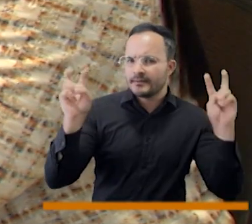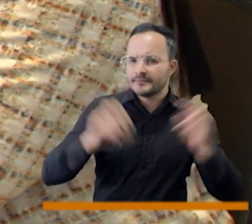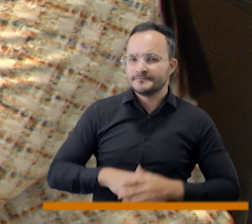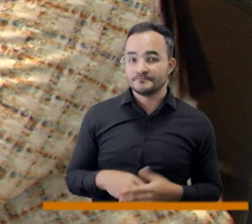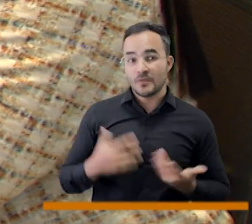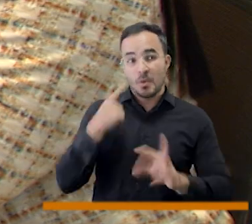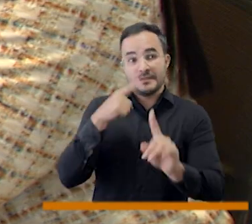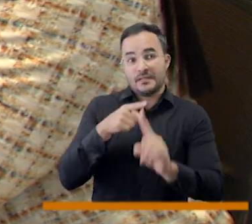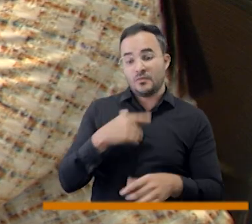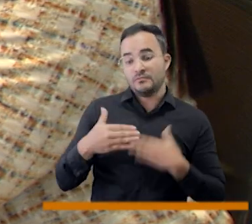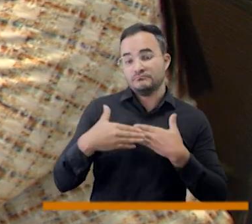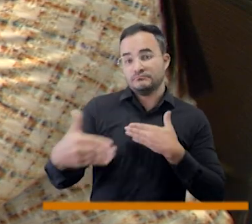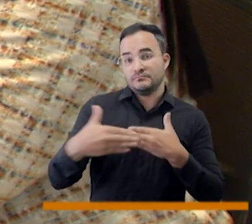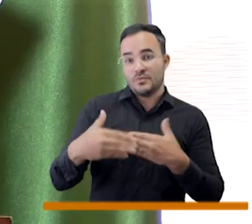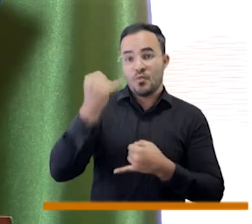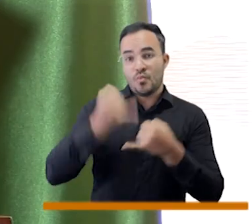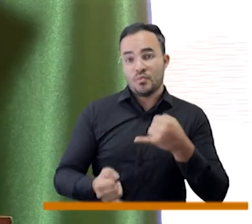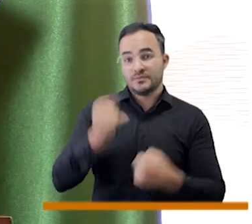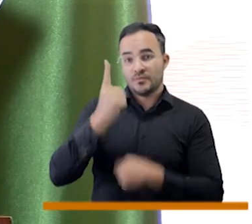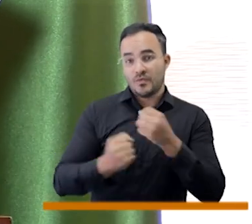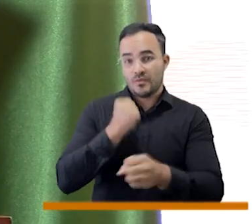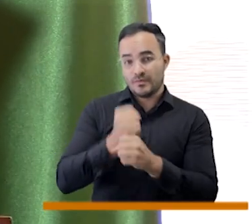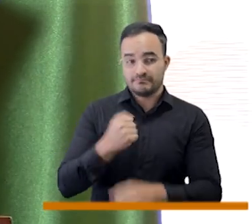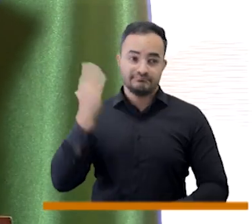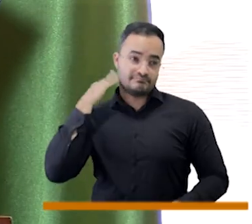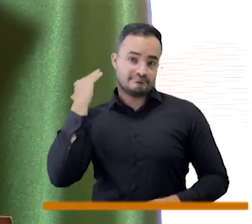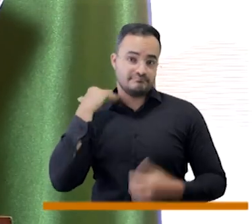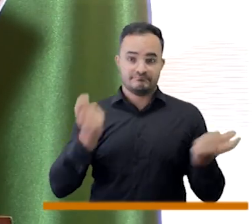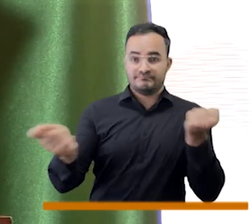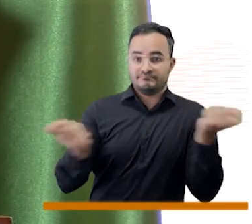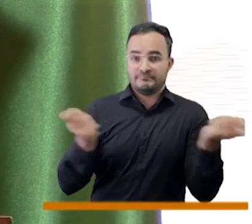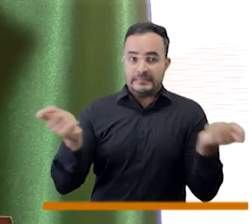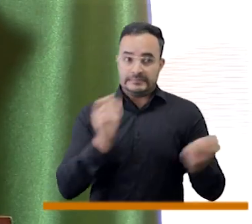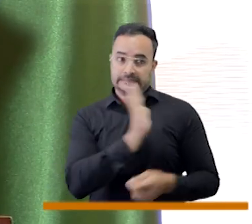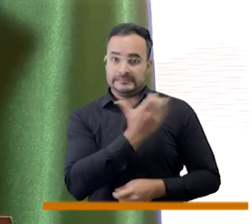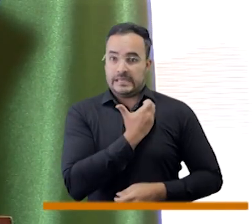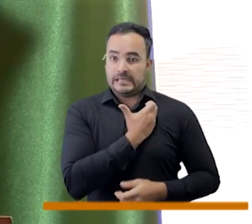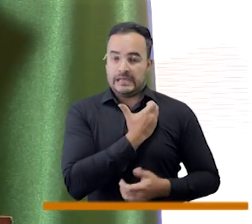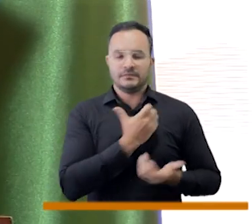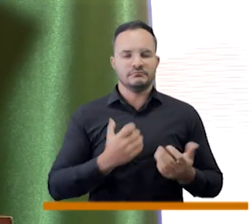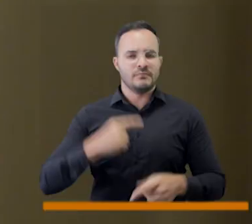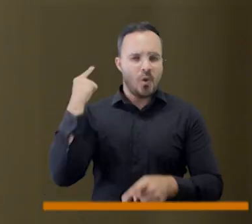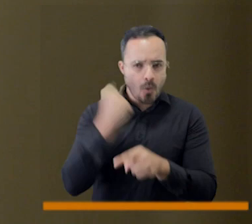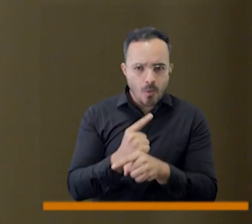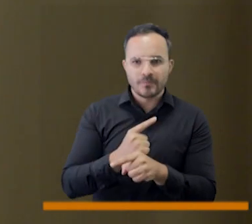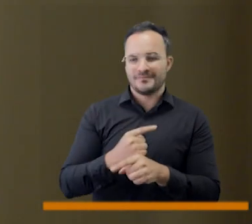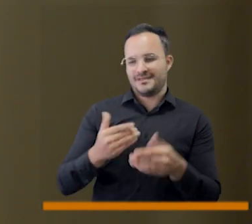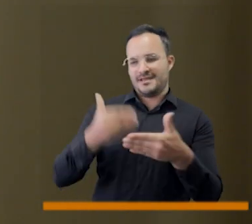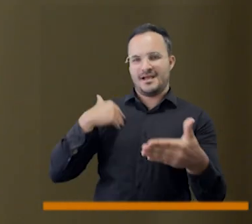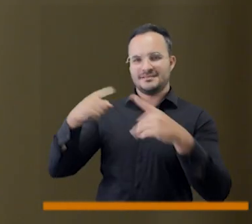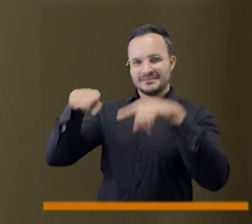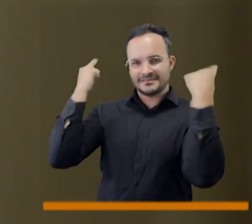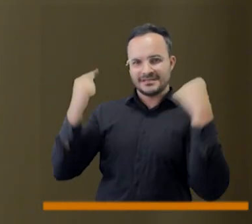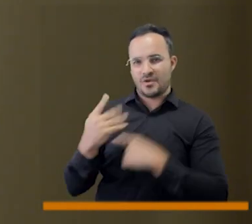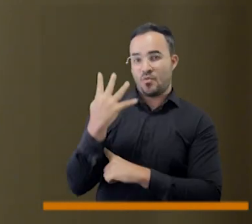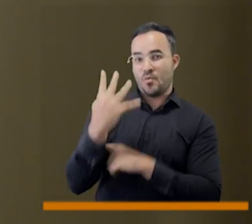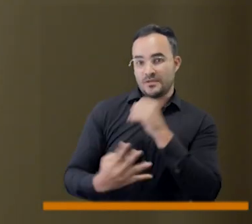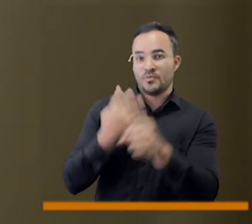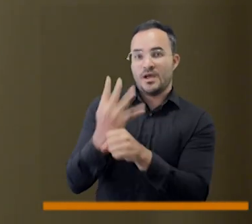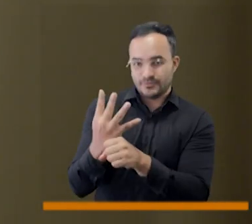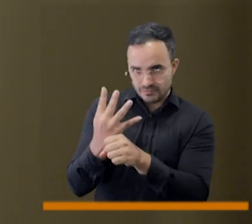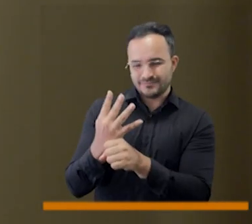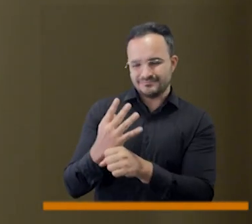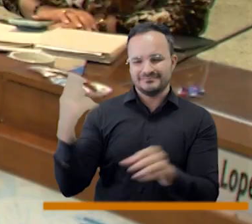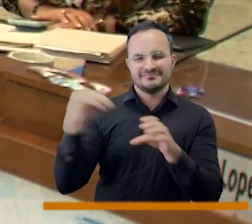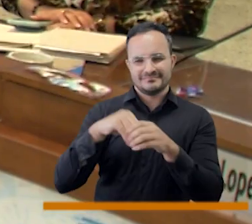municipal, con el propósito de lograr que en el último año de gobierno del alcalde Daniel Quintero se dé cumplimiento a las